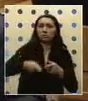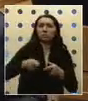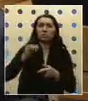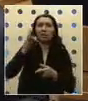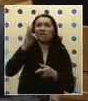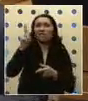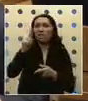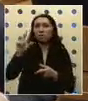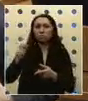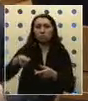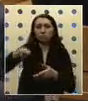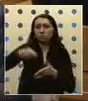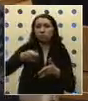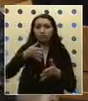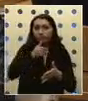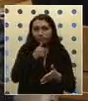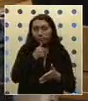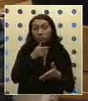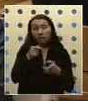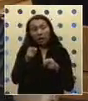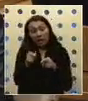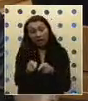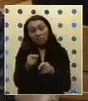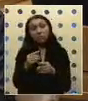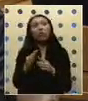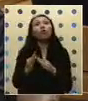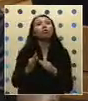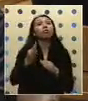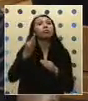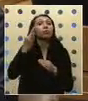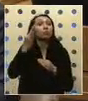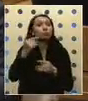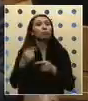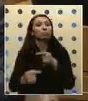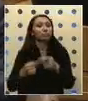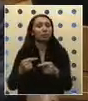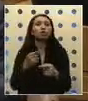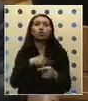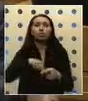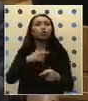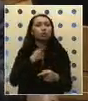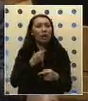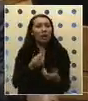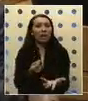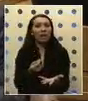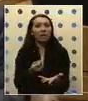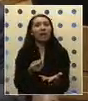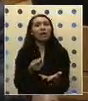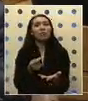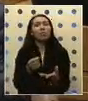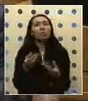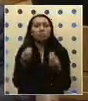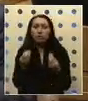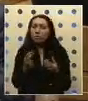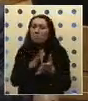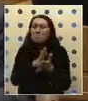fisco, porque eso va a ser una cuestión que va a tener efecto posterior y nosotros queremos que las cosas sean como son, la